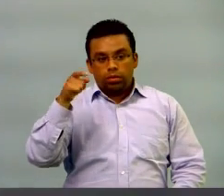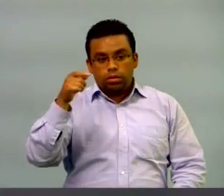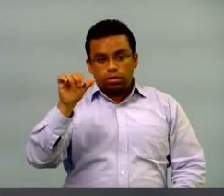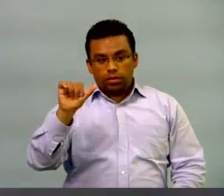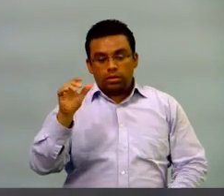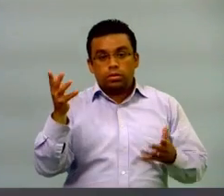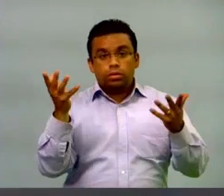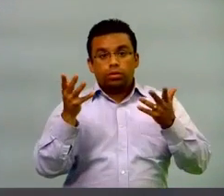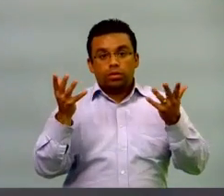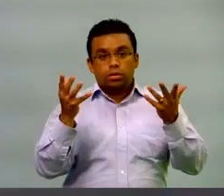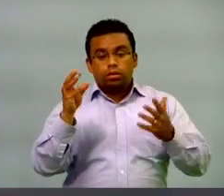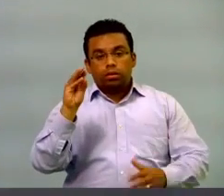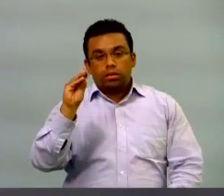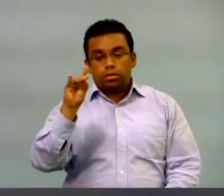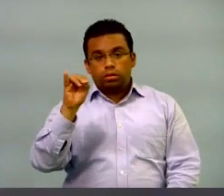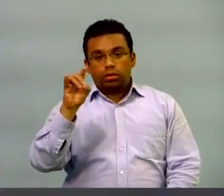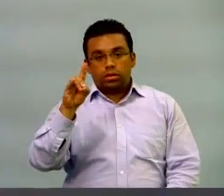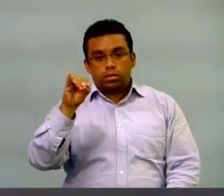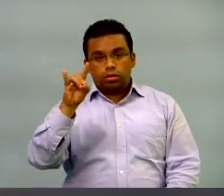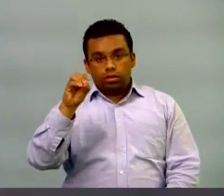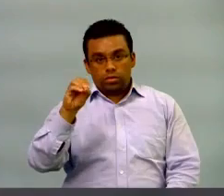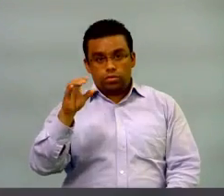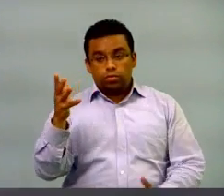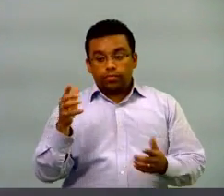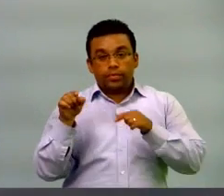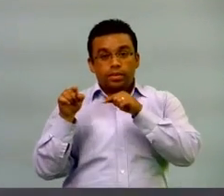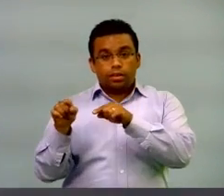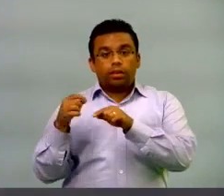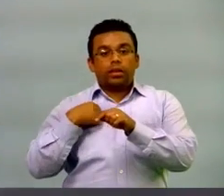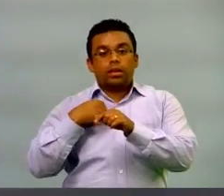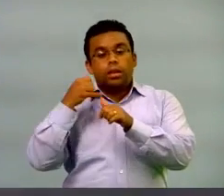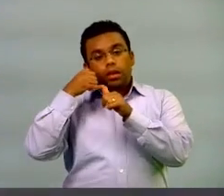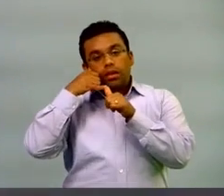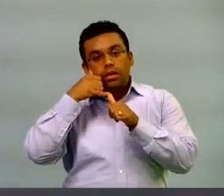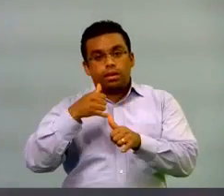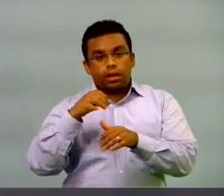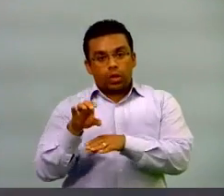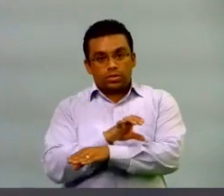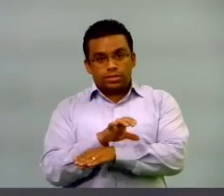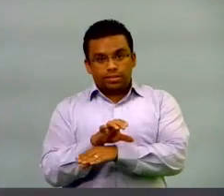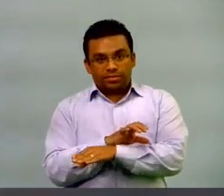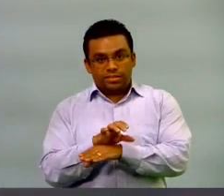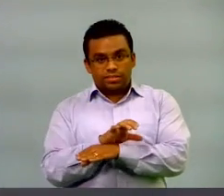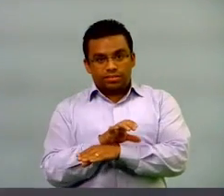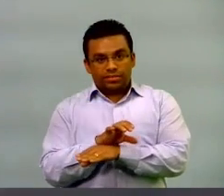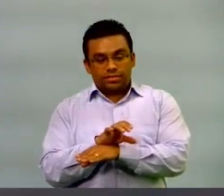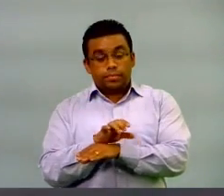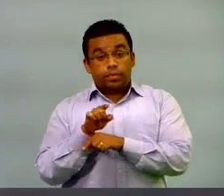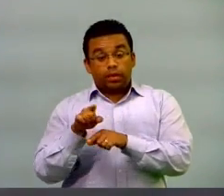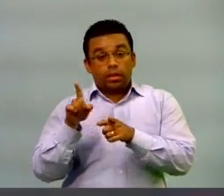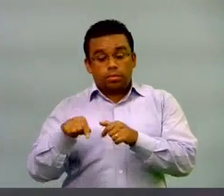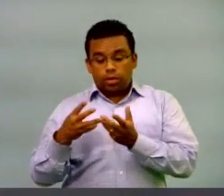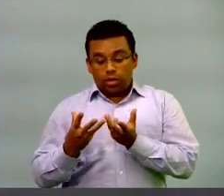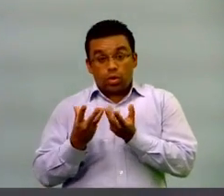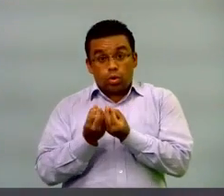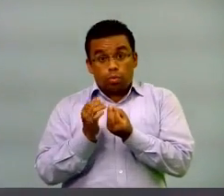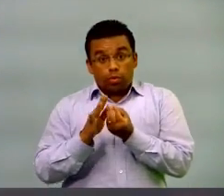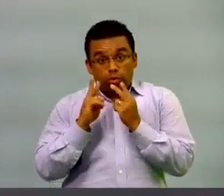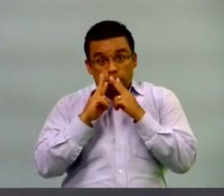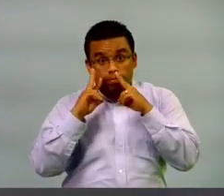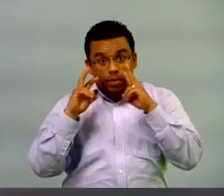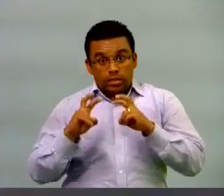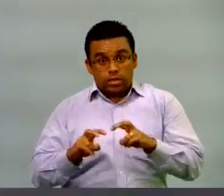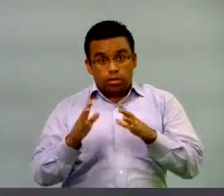de la institución educativa La Tebaida, ingeniero de sistemas y además está dirigiendo unos grupos de investigación y